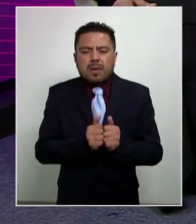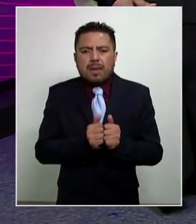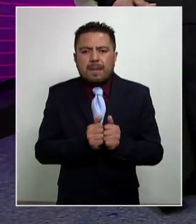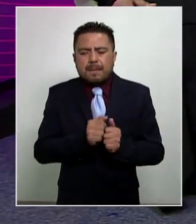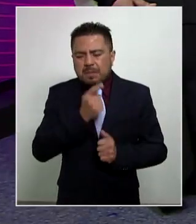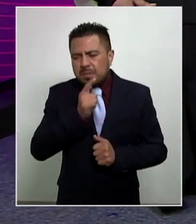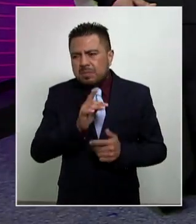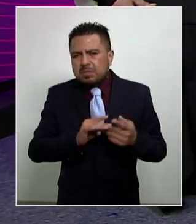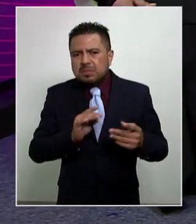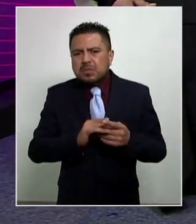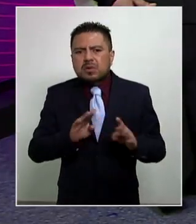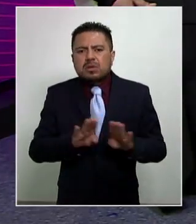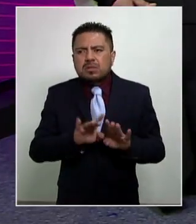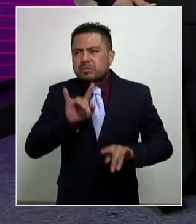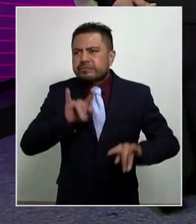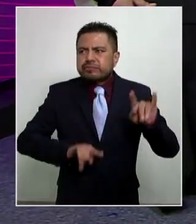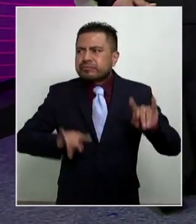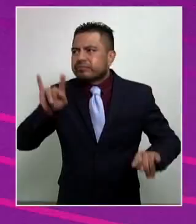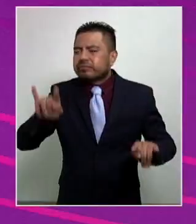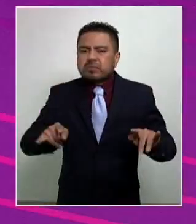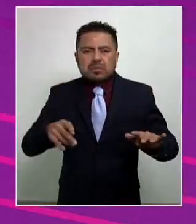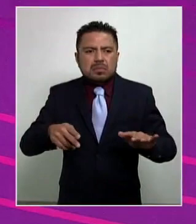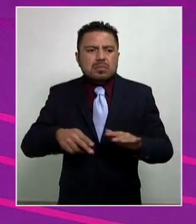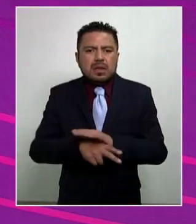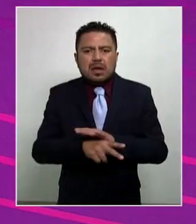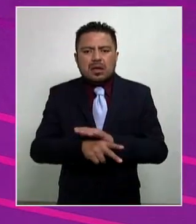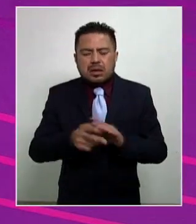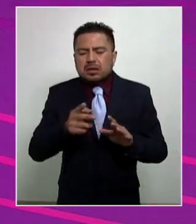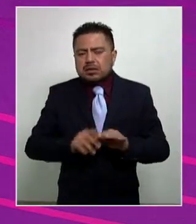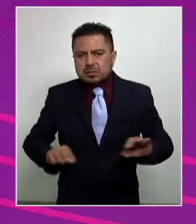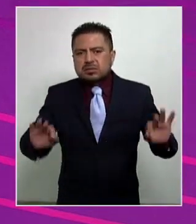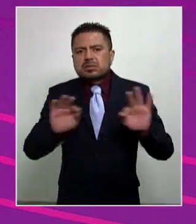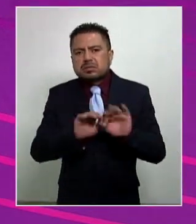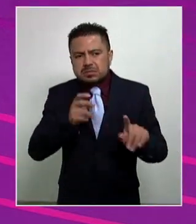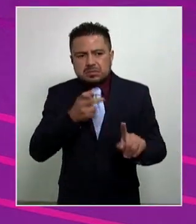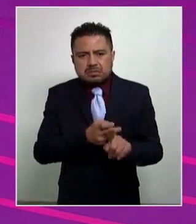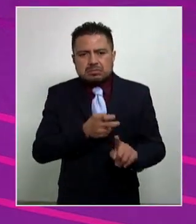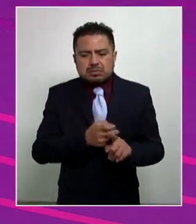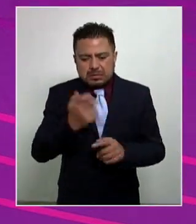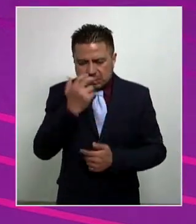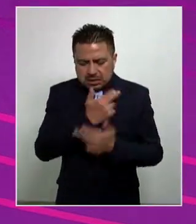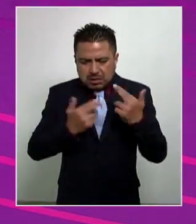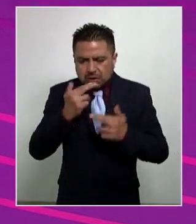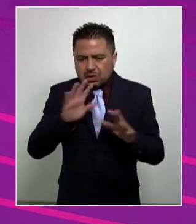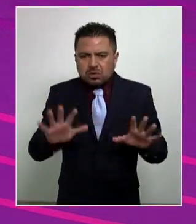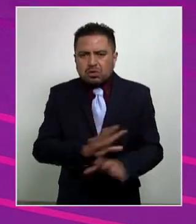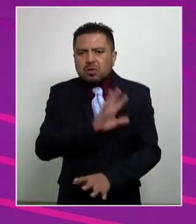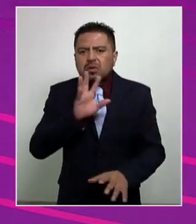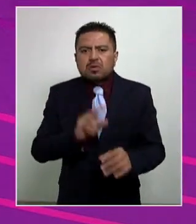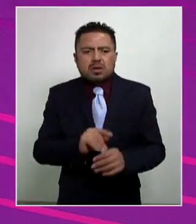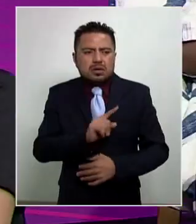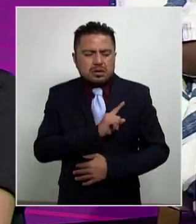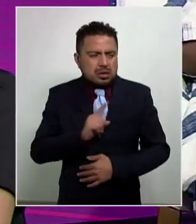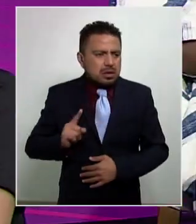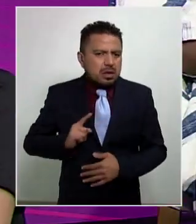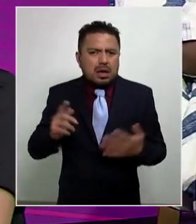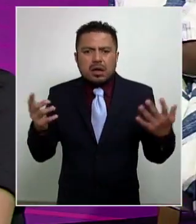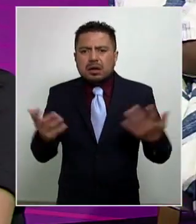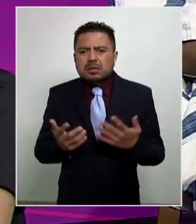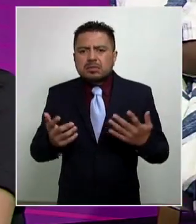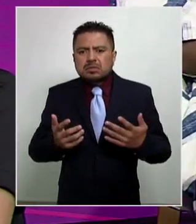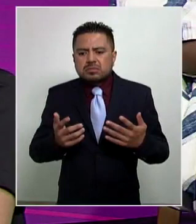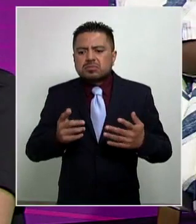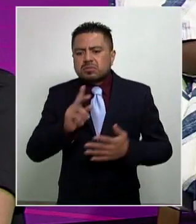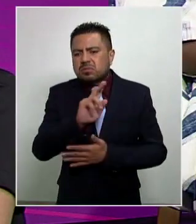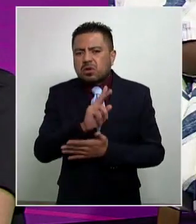¿cómo decirlo?, con carteles en el metro o cosas así. Es fundamental. Es una revisión total que debemos de hacer en los